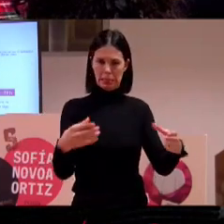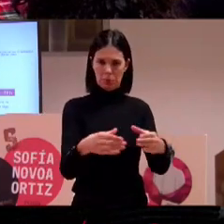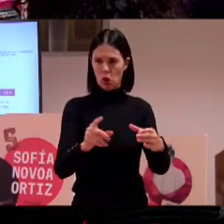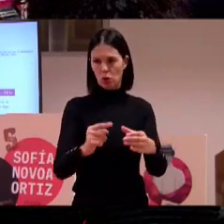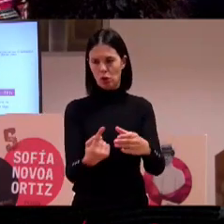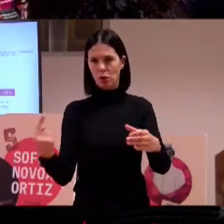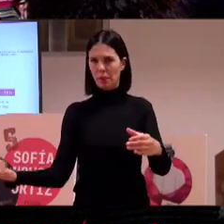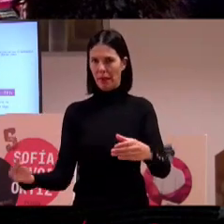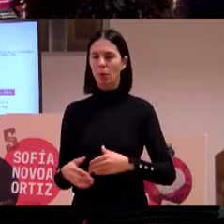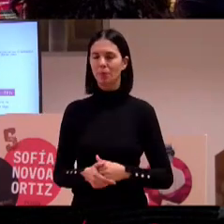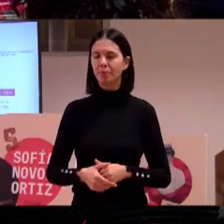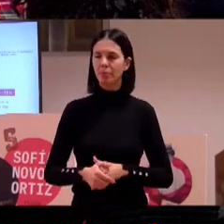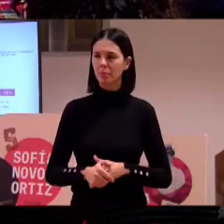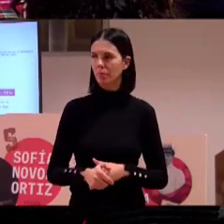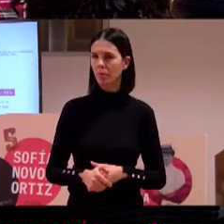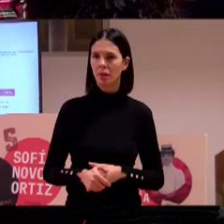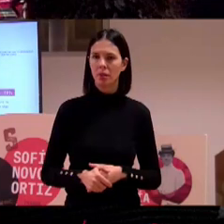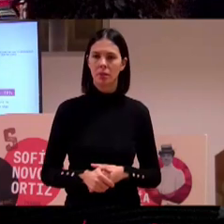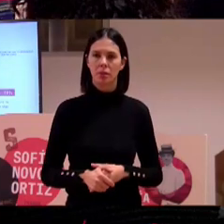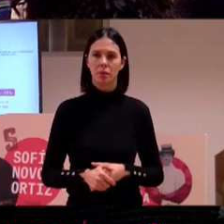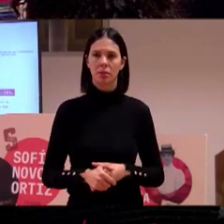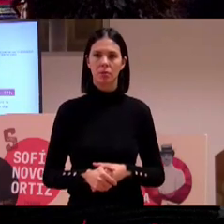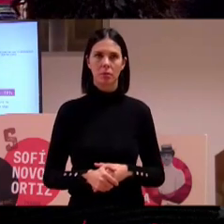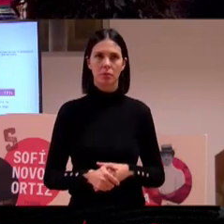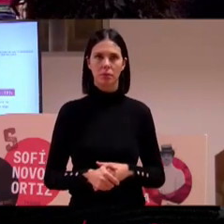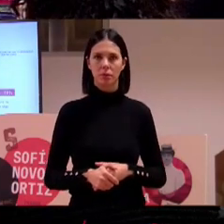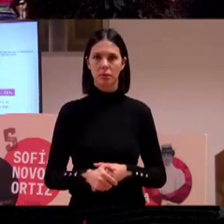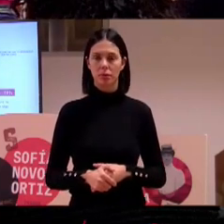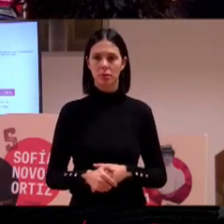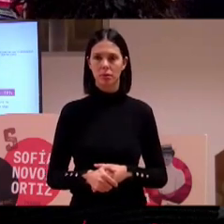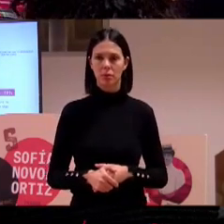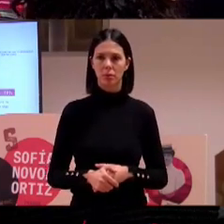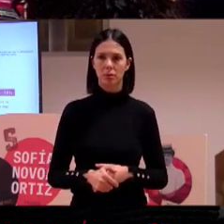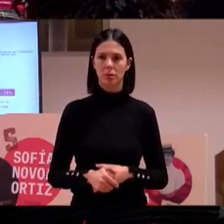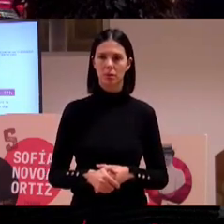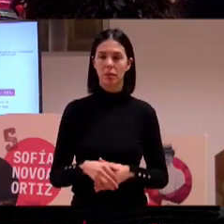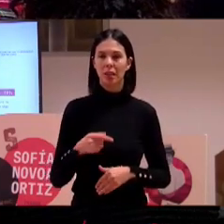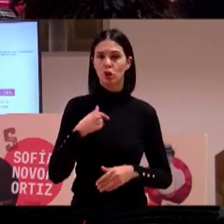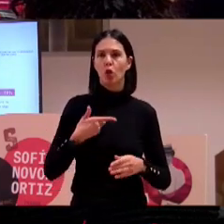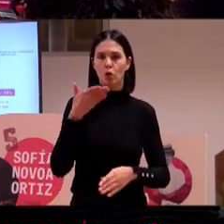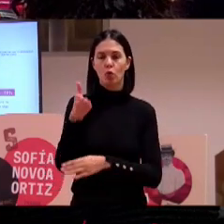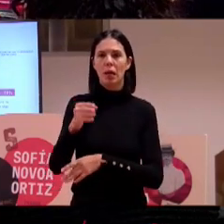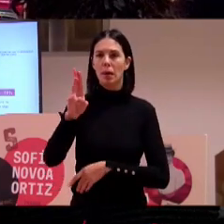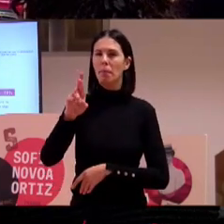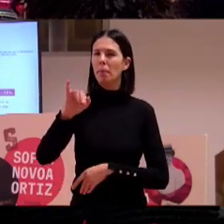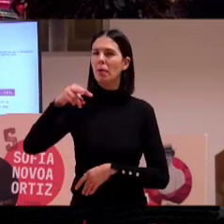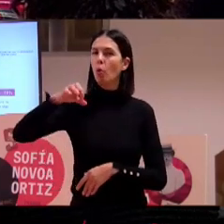con un college del Ivy League. No, Brimore, al que fui yo,